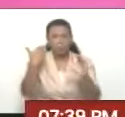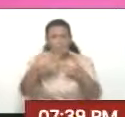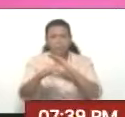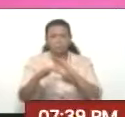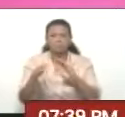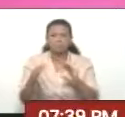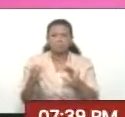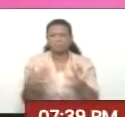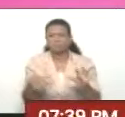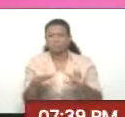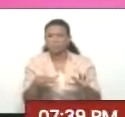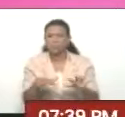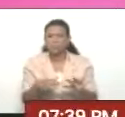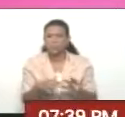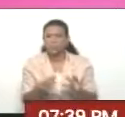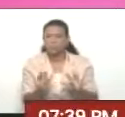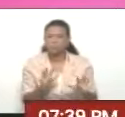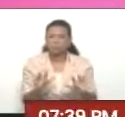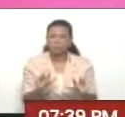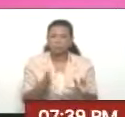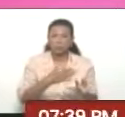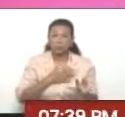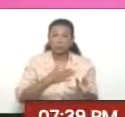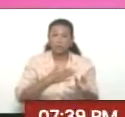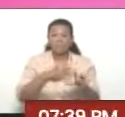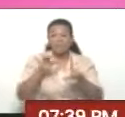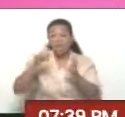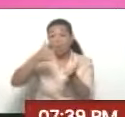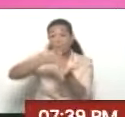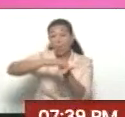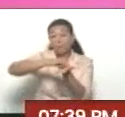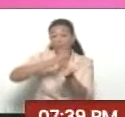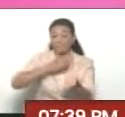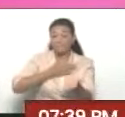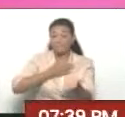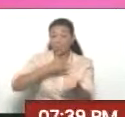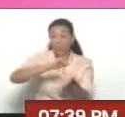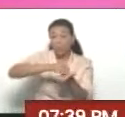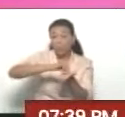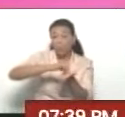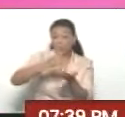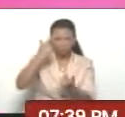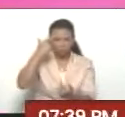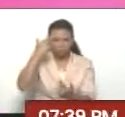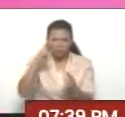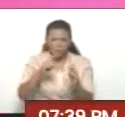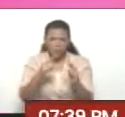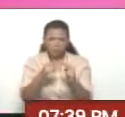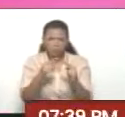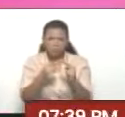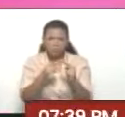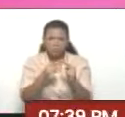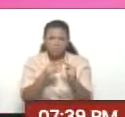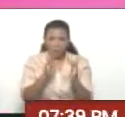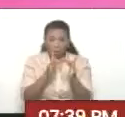en mi canal de WhatsApp. ¿Ustedes conocen mi canal de WhatsApp?